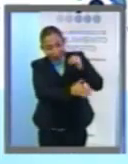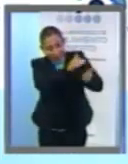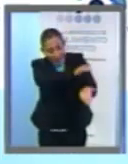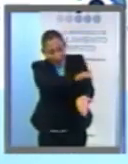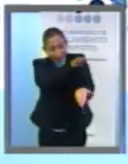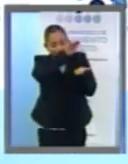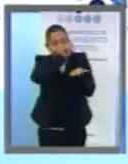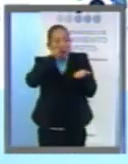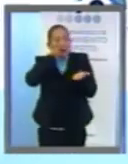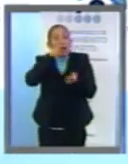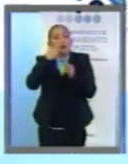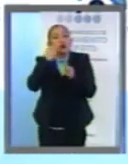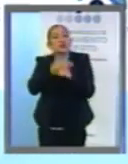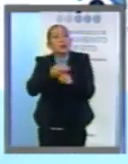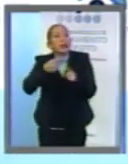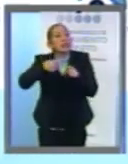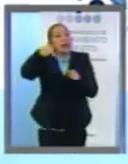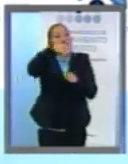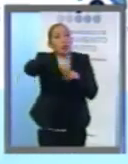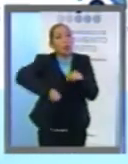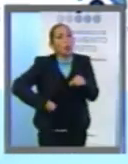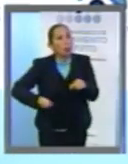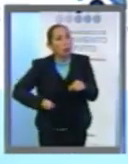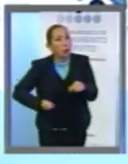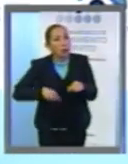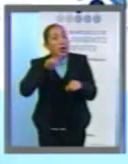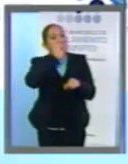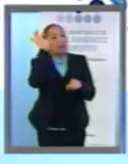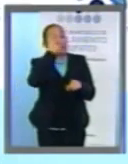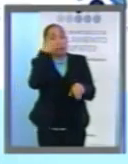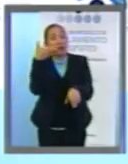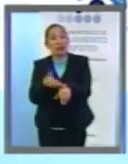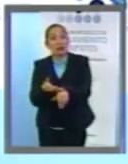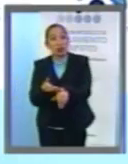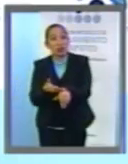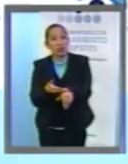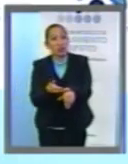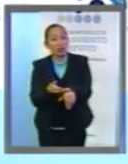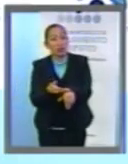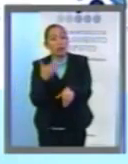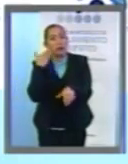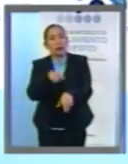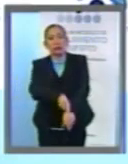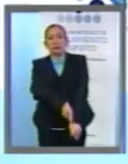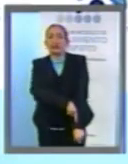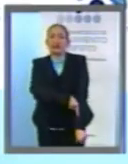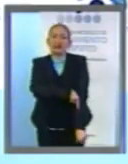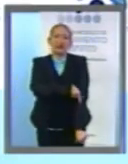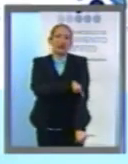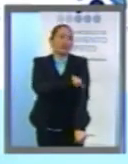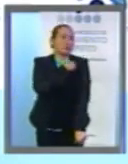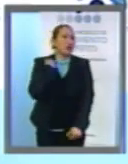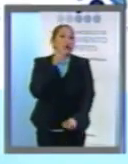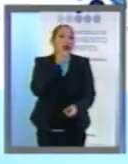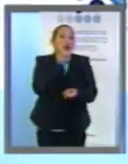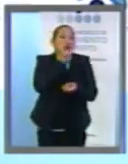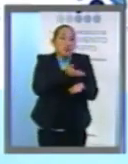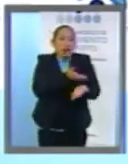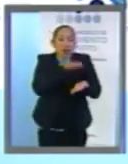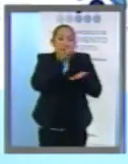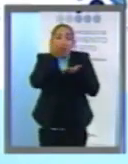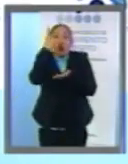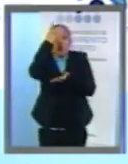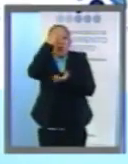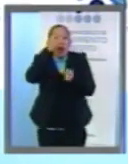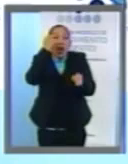de responsabilidades administrativas y en su caso denuncias de hechos, son muy largos. Nosotros entregamos el informe 12 meses